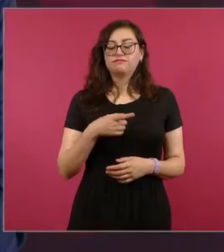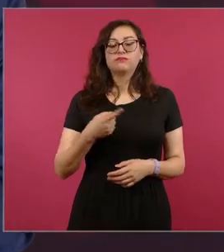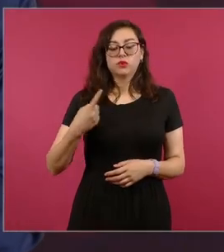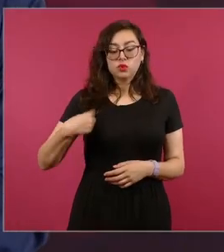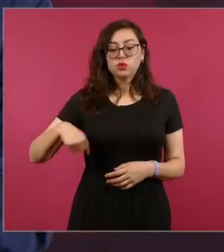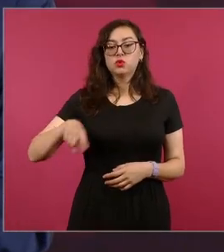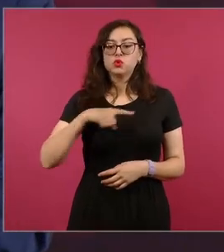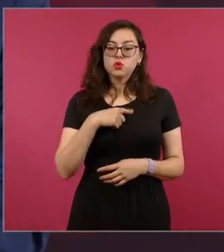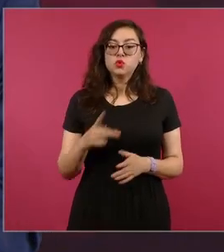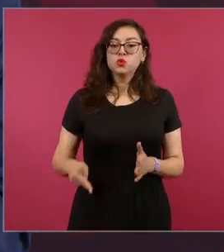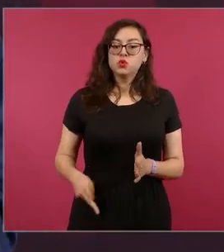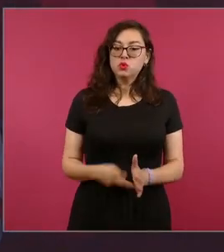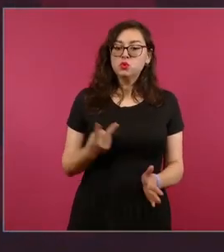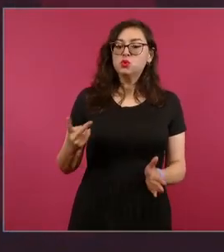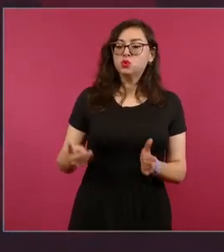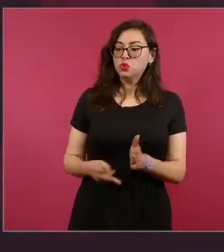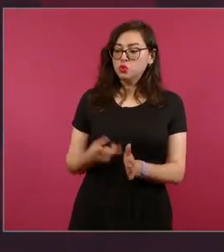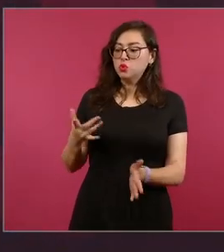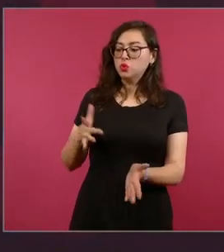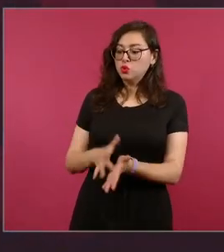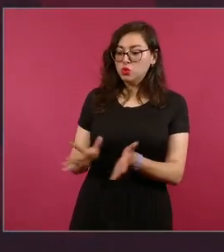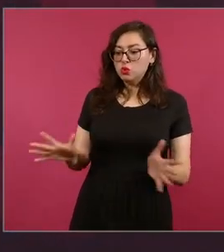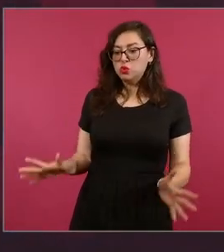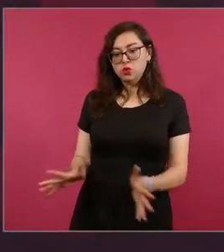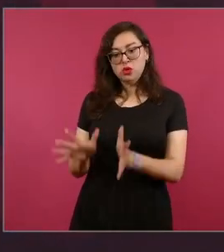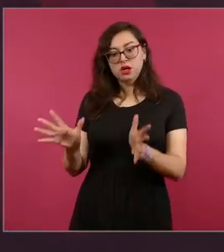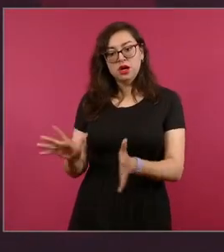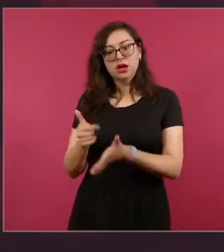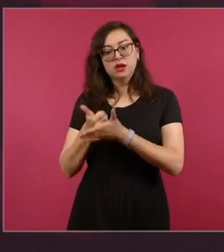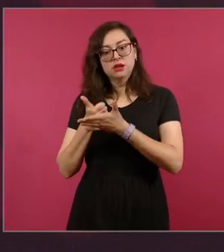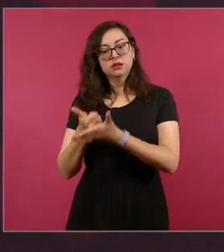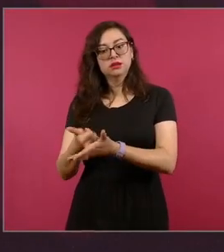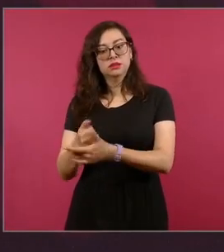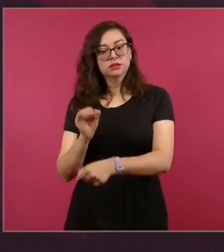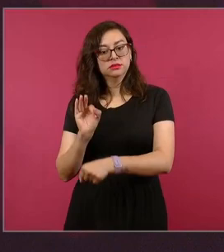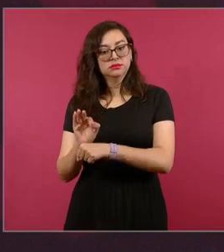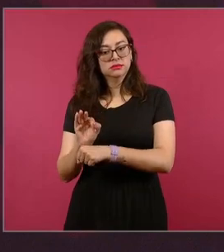constantemente ayudando, protegiendo y convenciendo